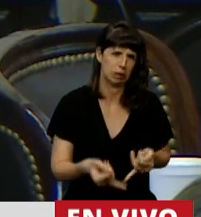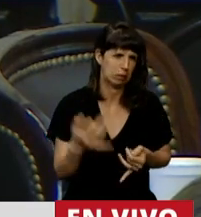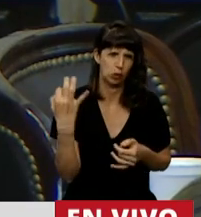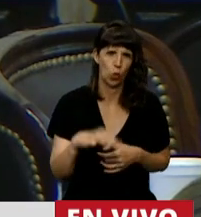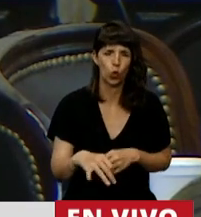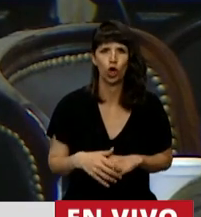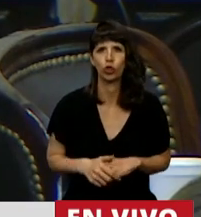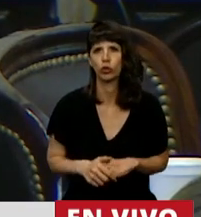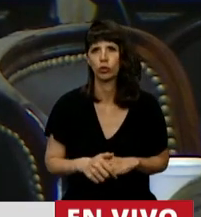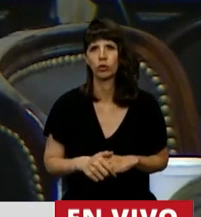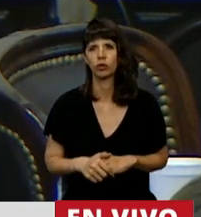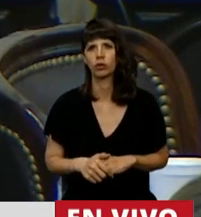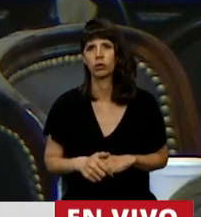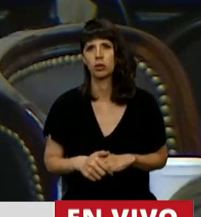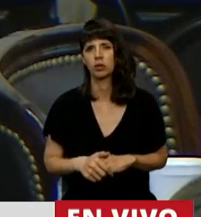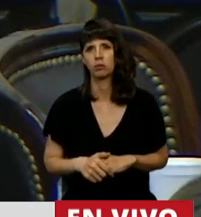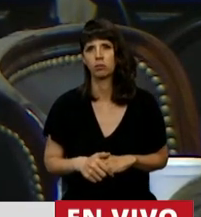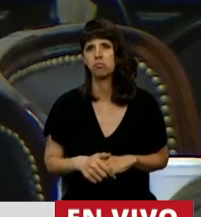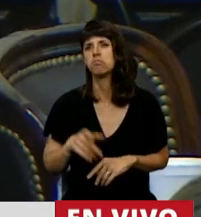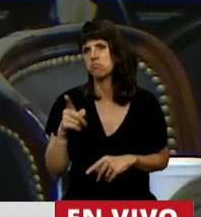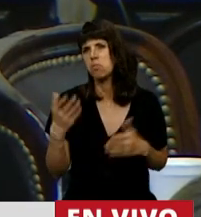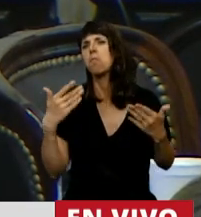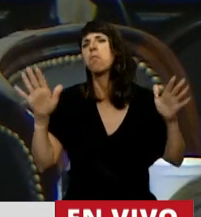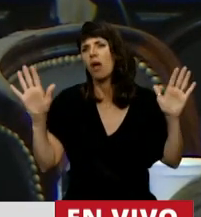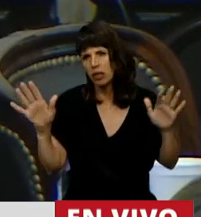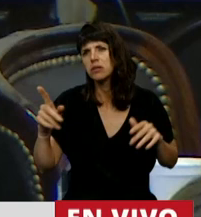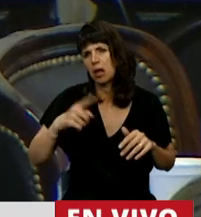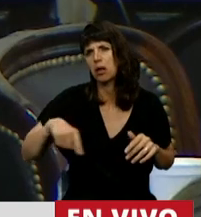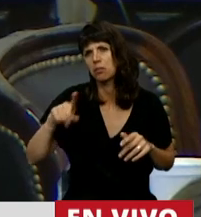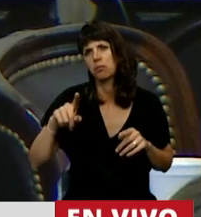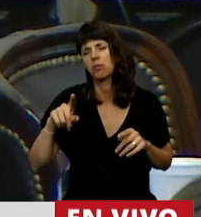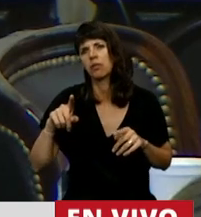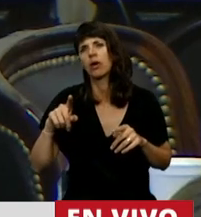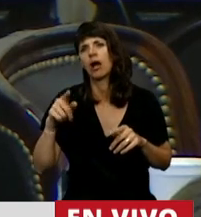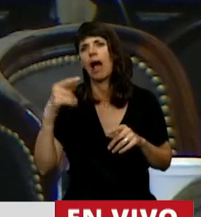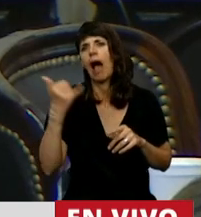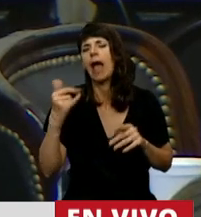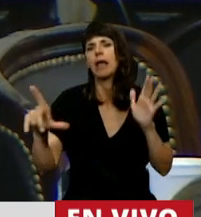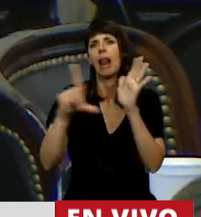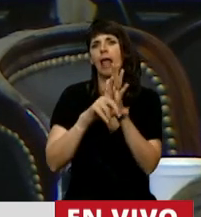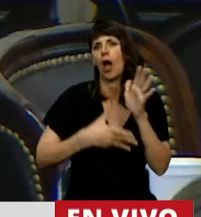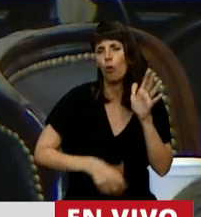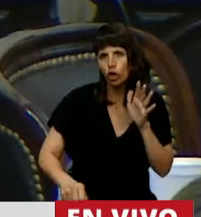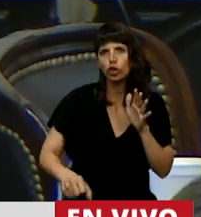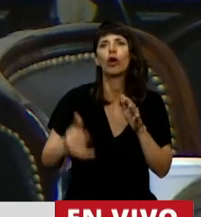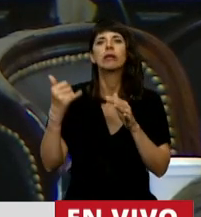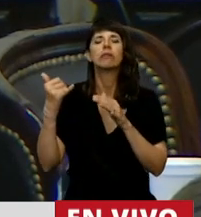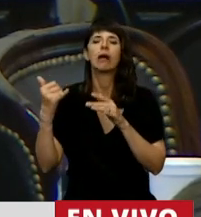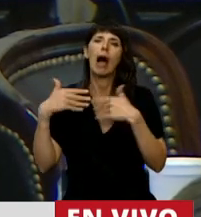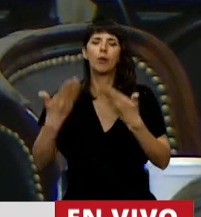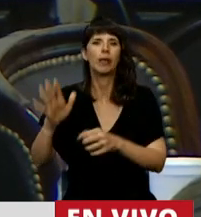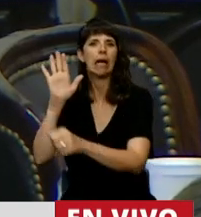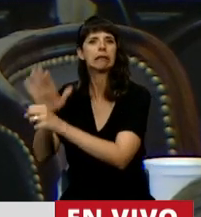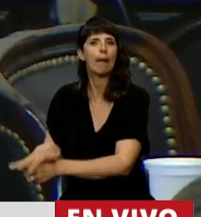tener la ley ocultando lo que pasa con los jubilados. Lo que sí le voy a pedir a